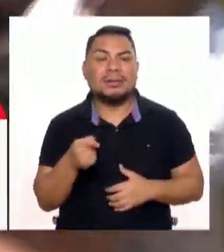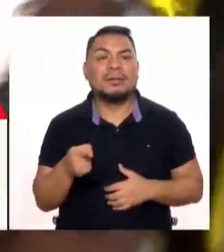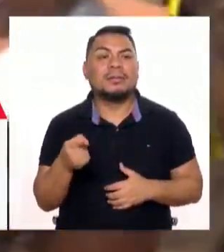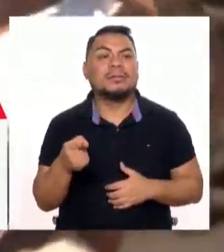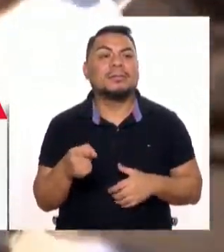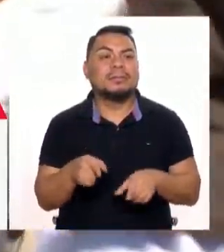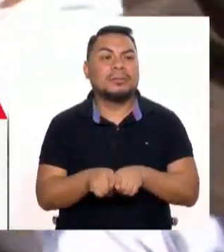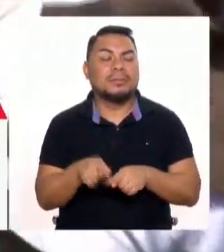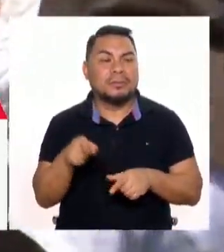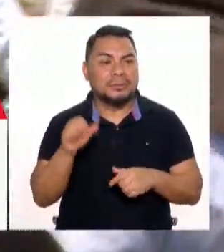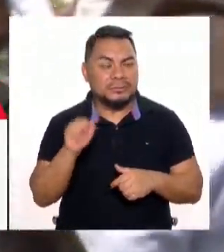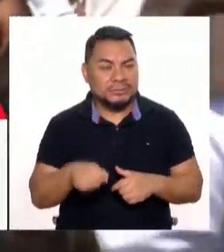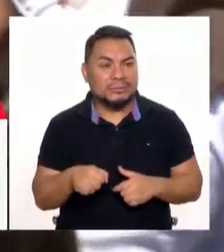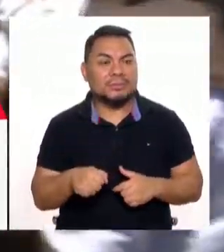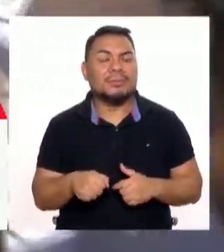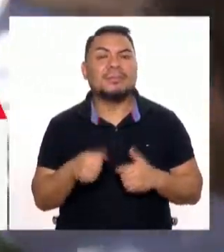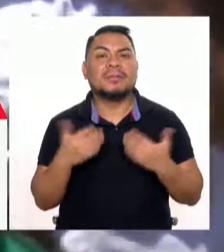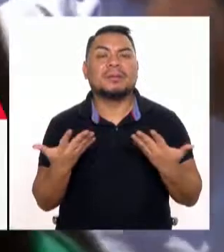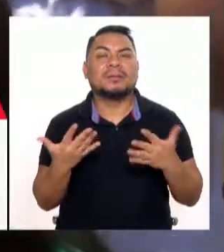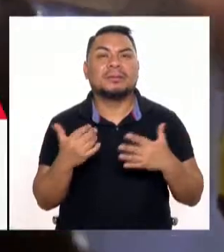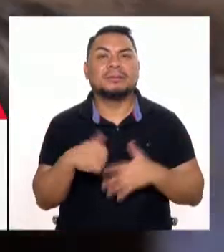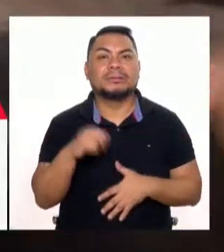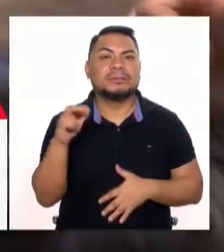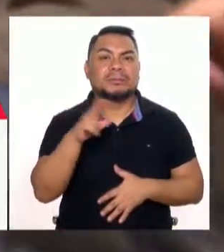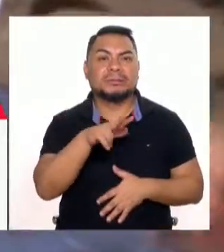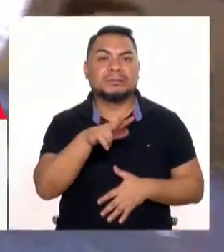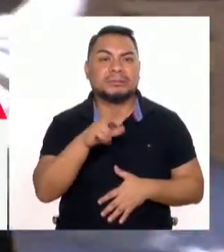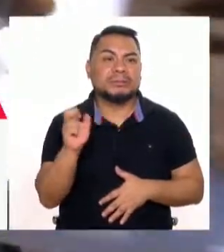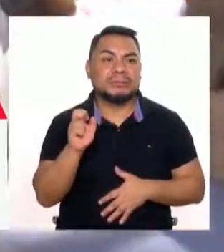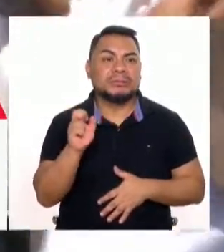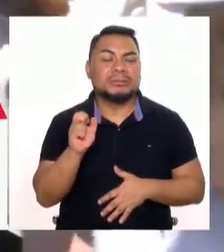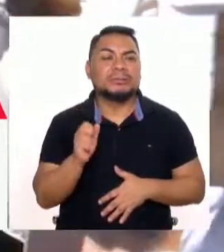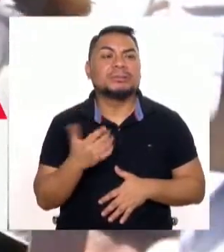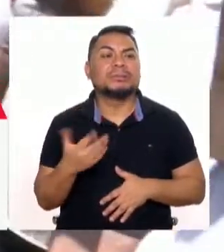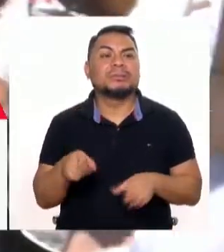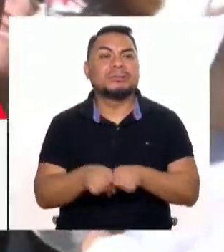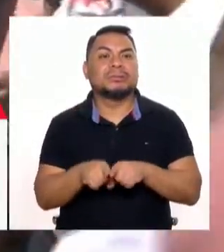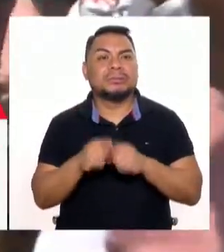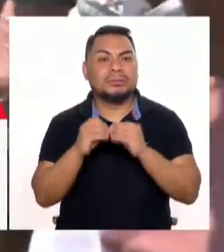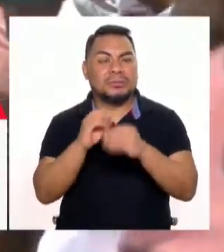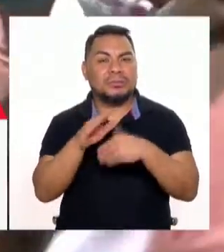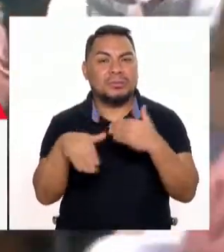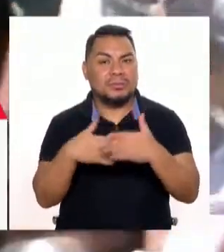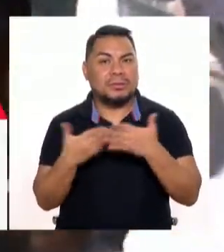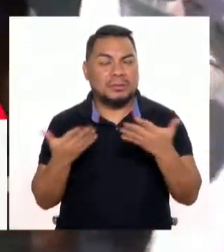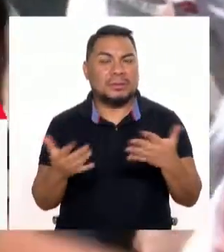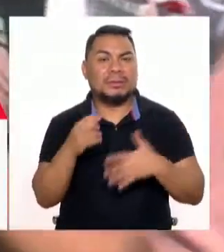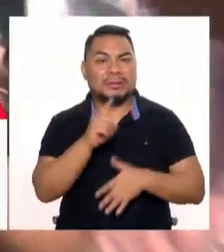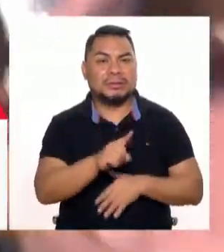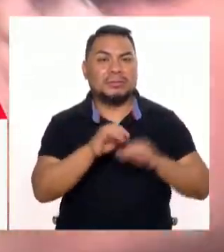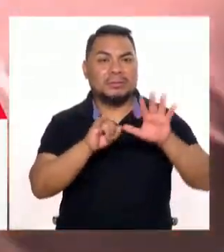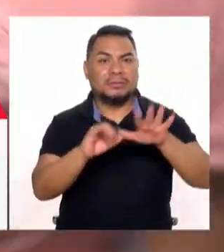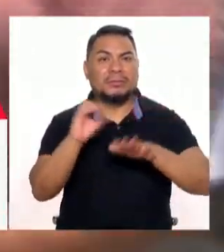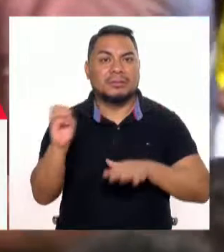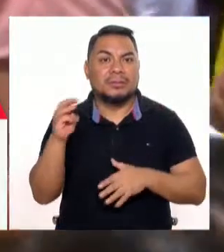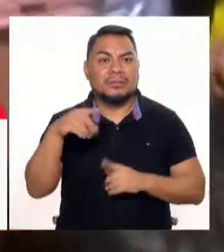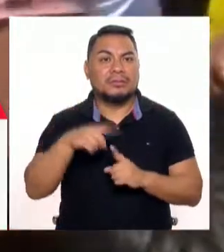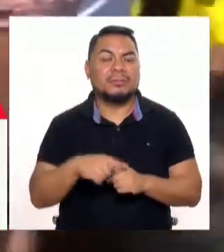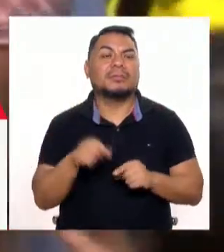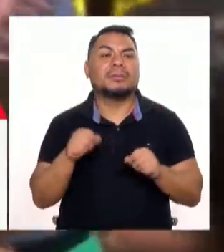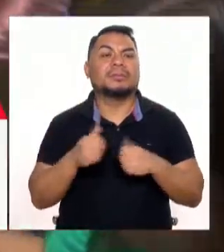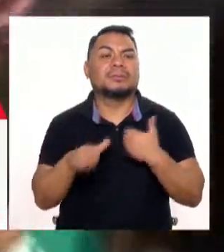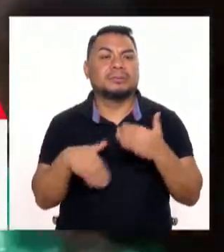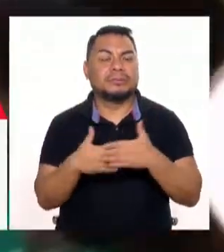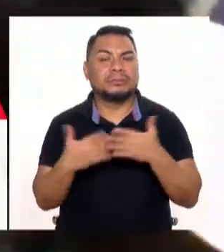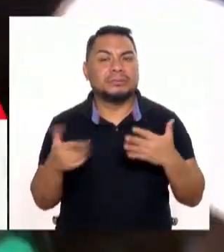que tiene una longitud de 300 metros con una luz central y 160 metros y tramos